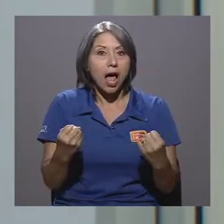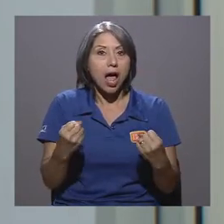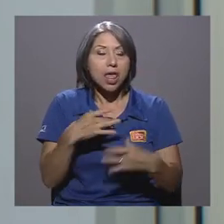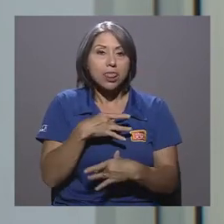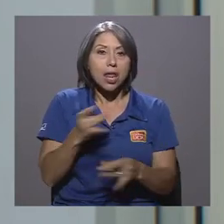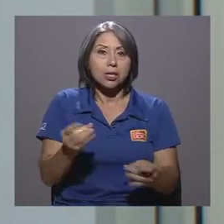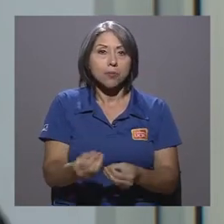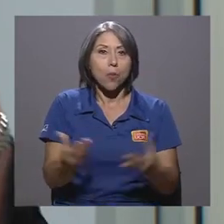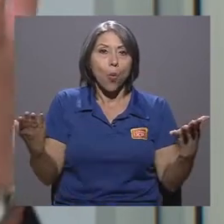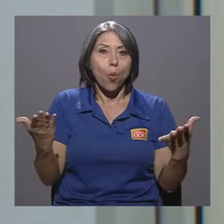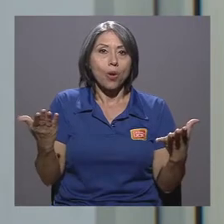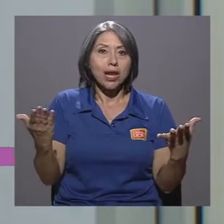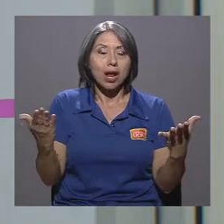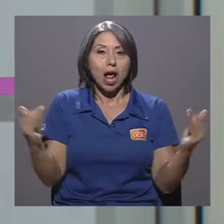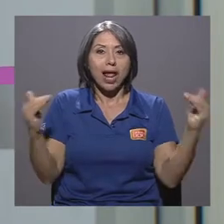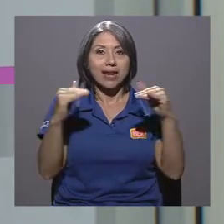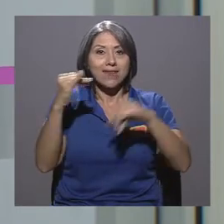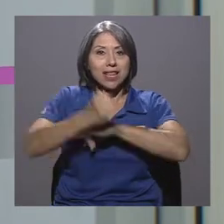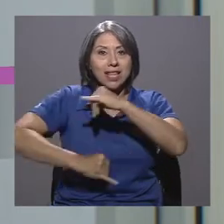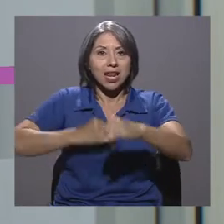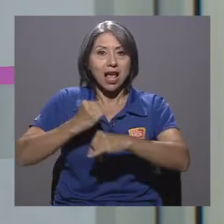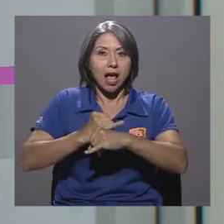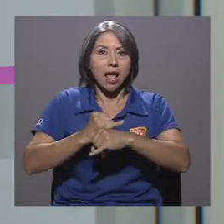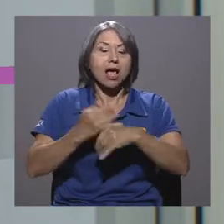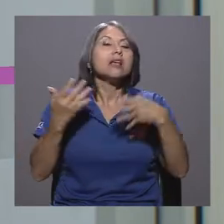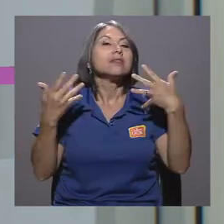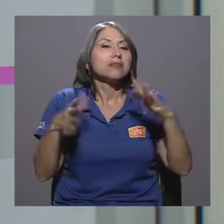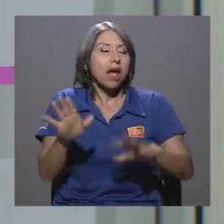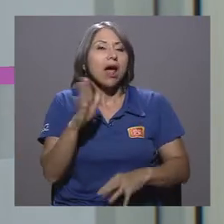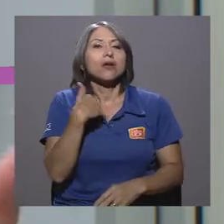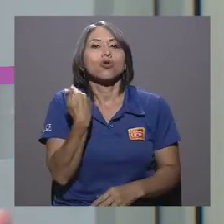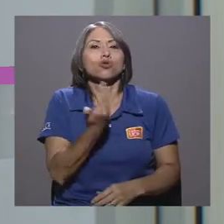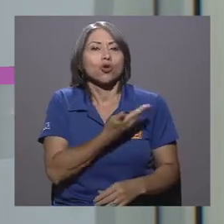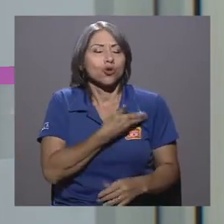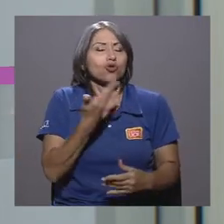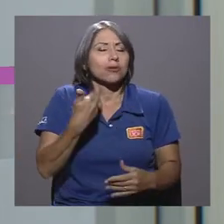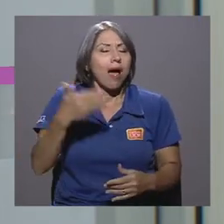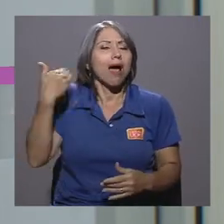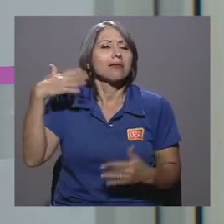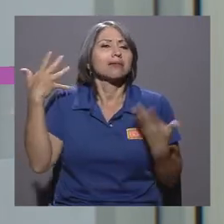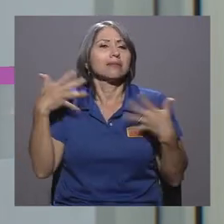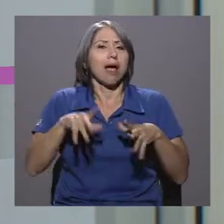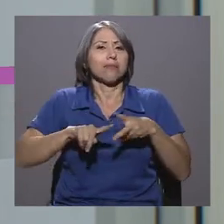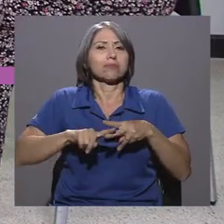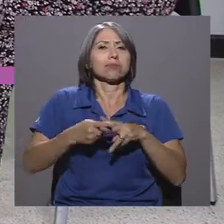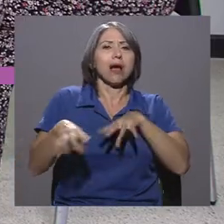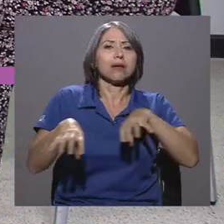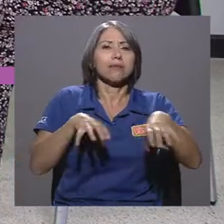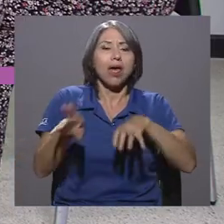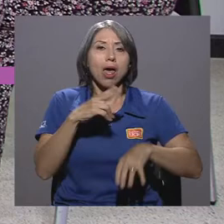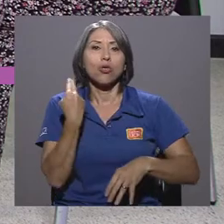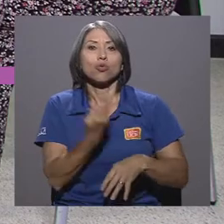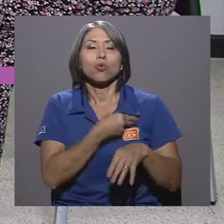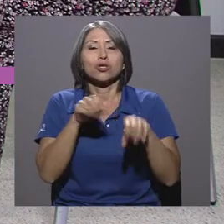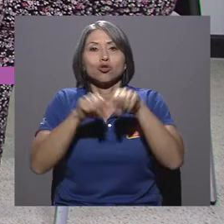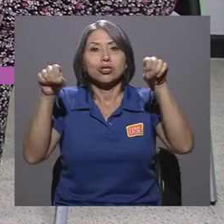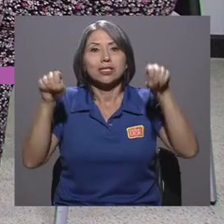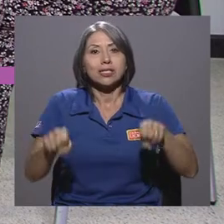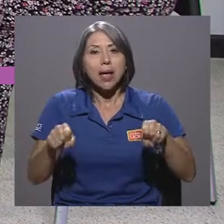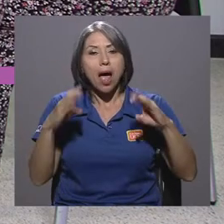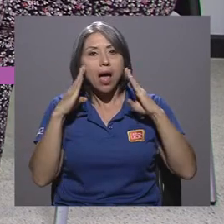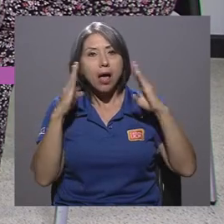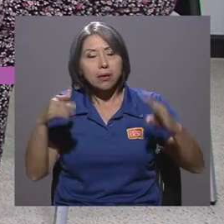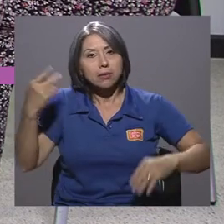de interés público e internacional, pues ya nosotros ya habíamos activado de una u otra forma nuestro sistema de gestión de